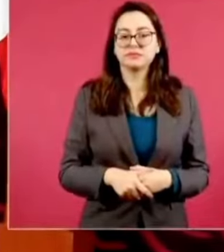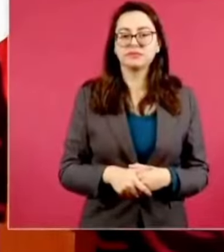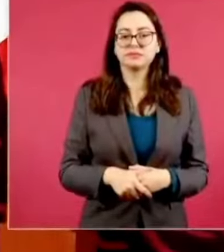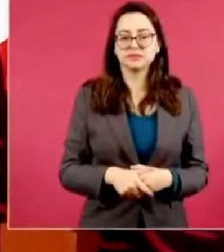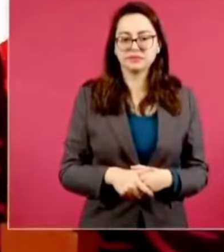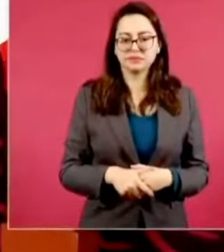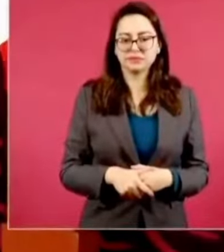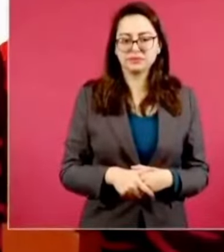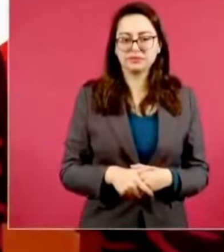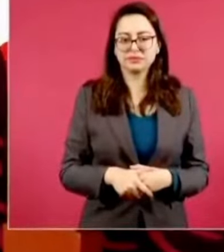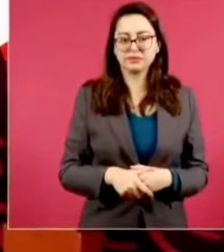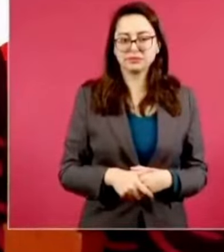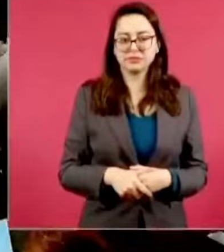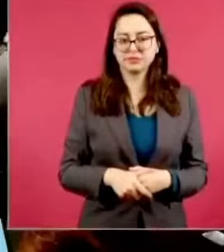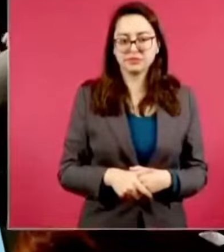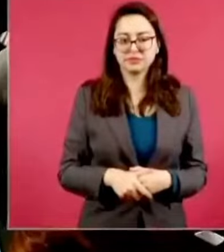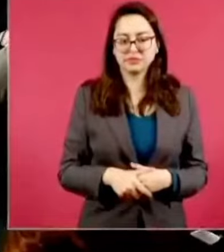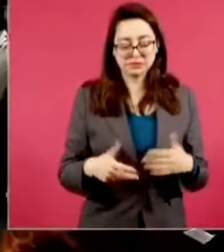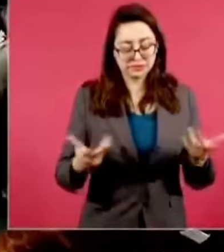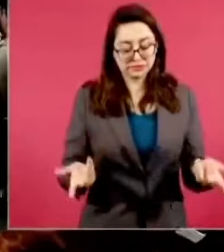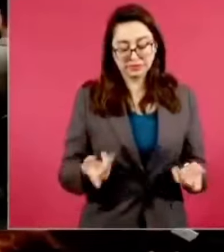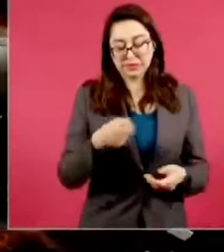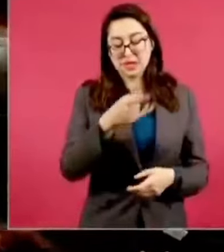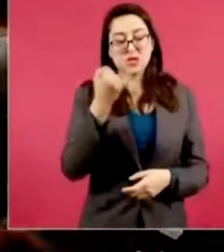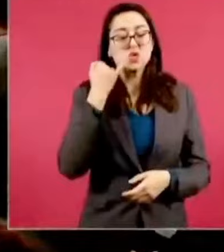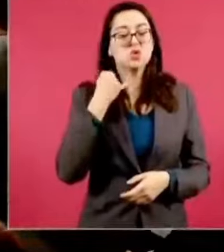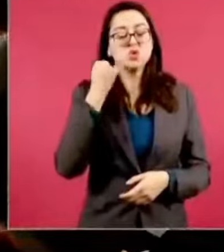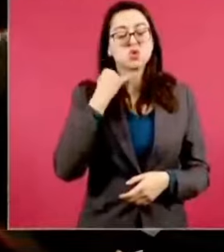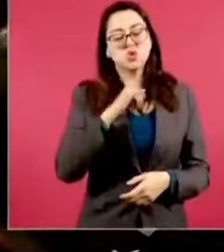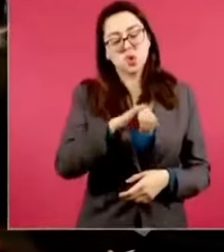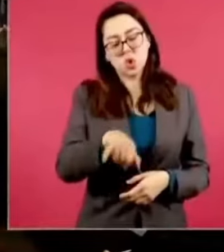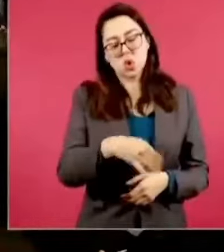Jumex o Del Valle, una de esas empresas,